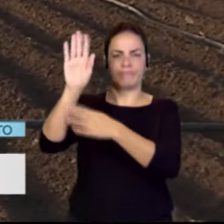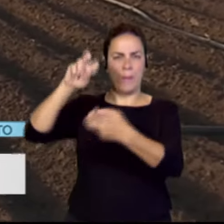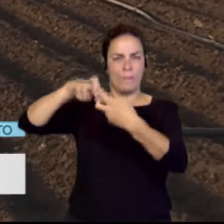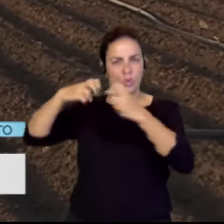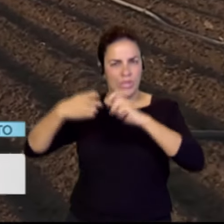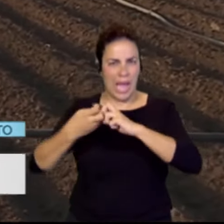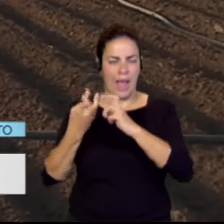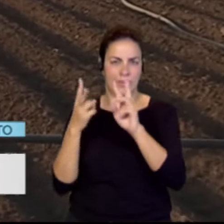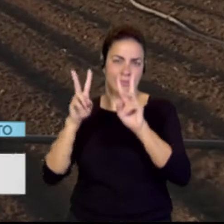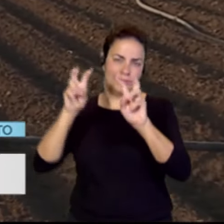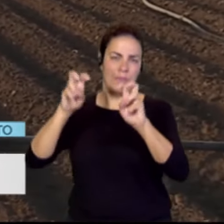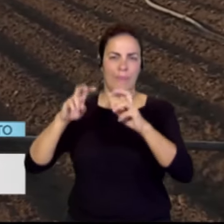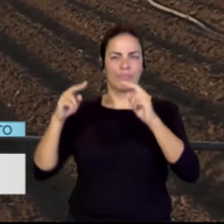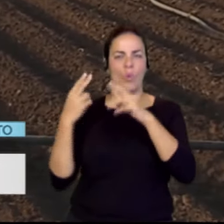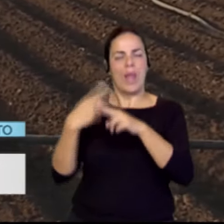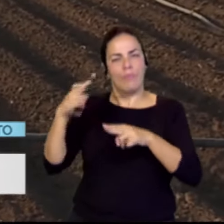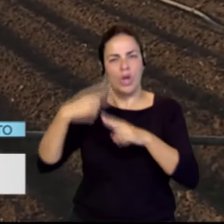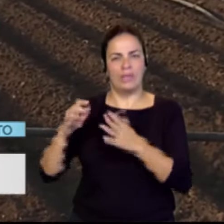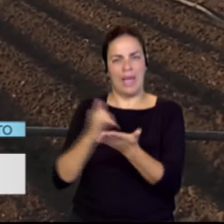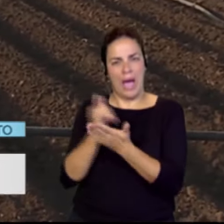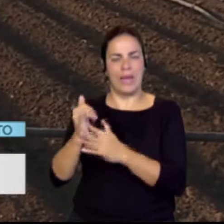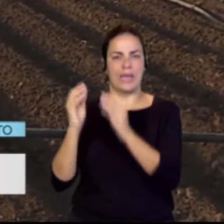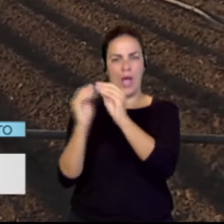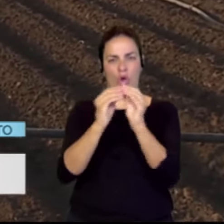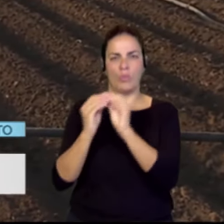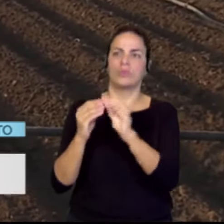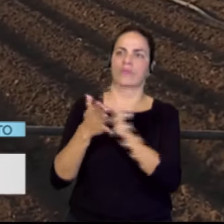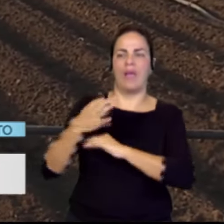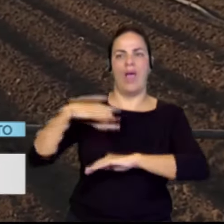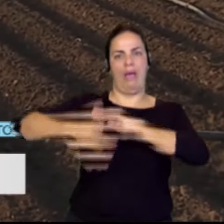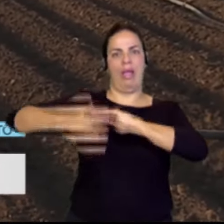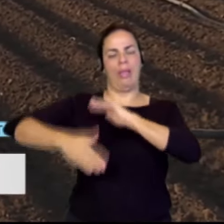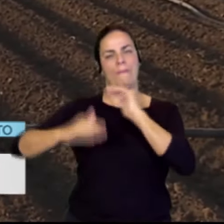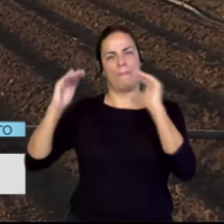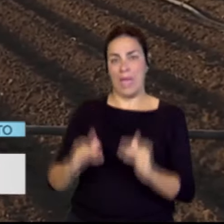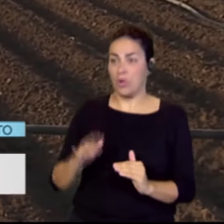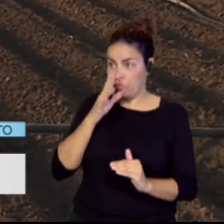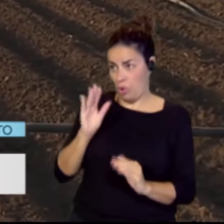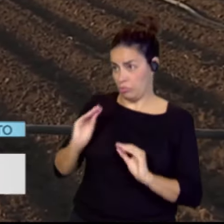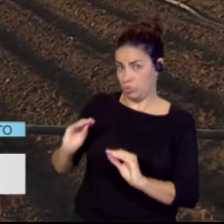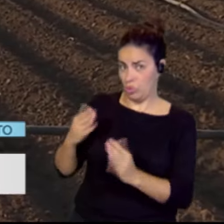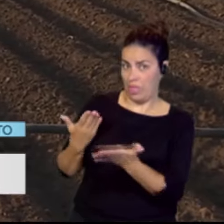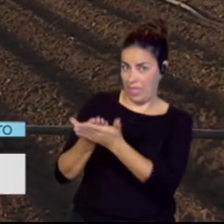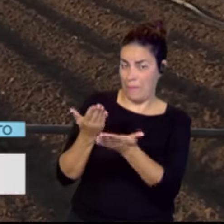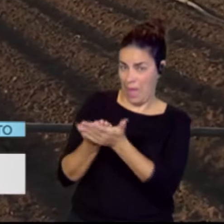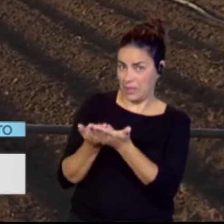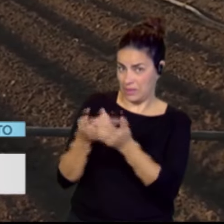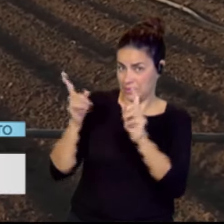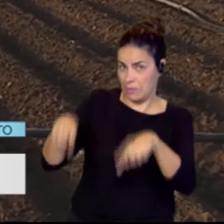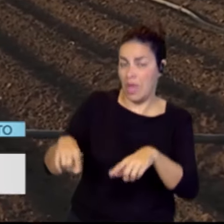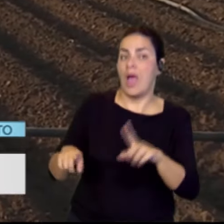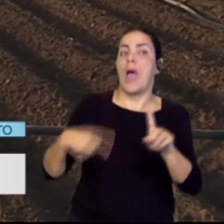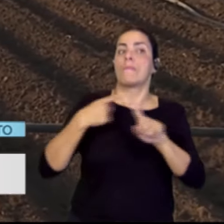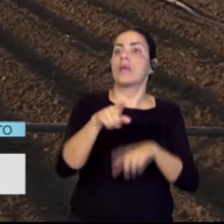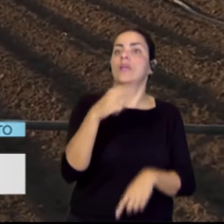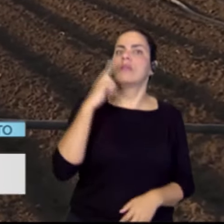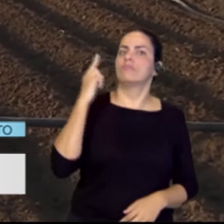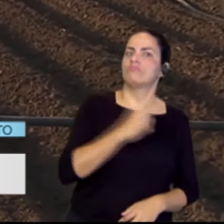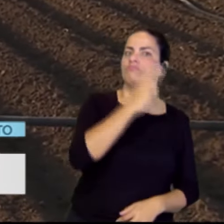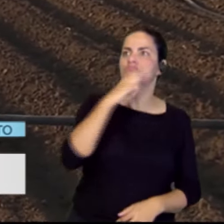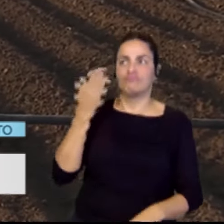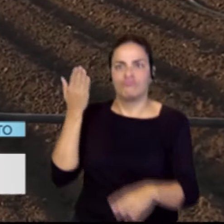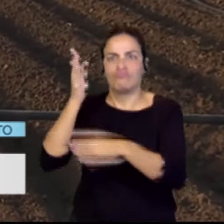política agraria común que fuera menos restrictiva que es una de las demandas también que tienen Y que además pues prometió que lo iba a trasladar y que